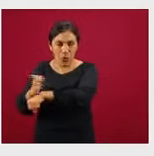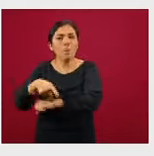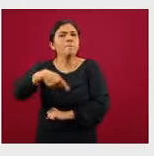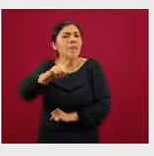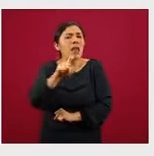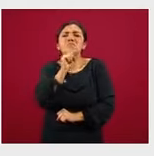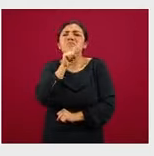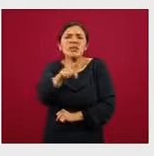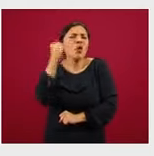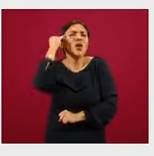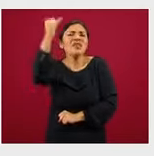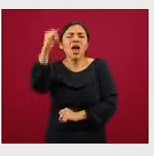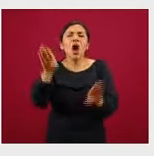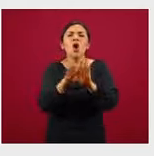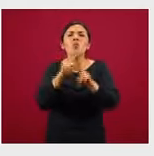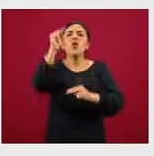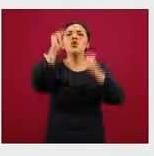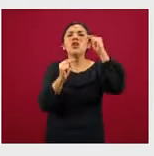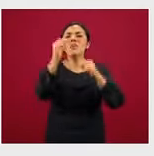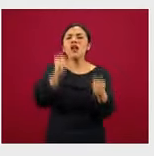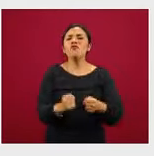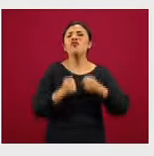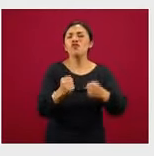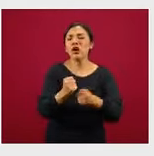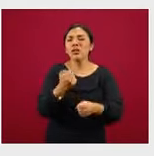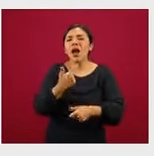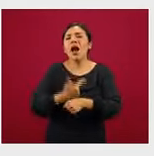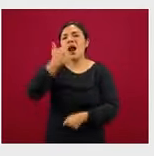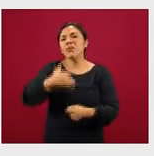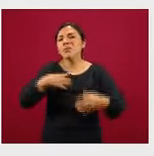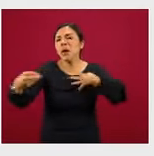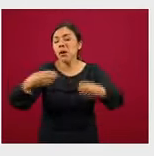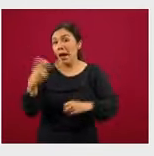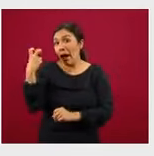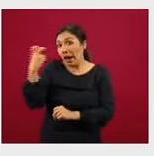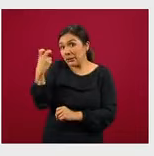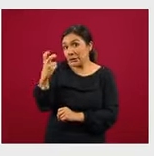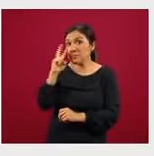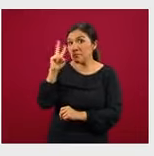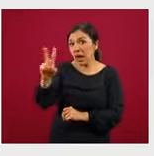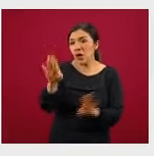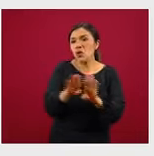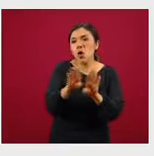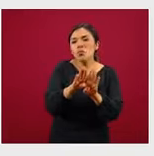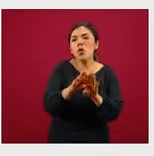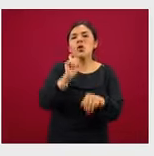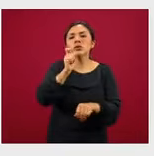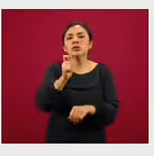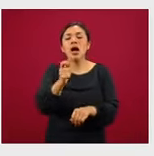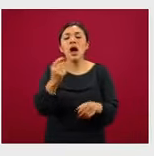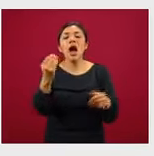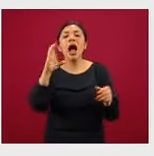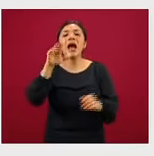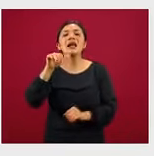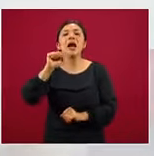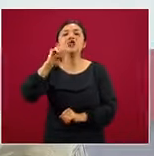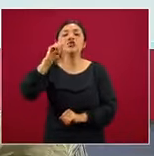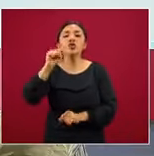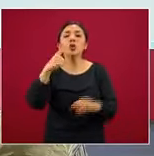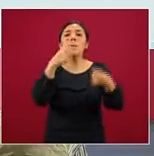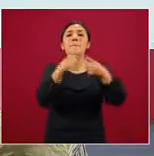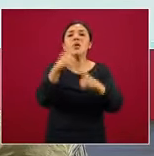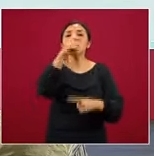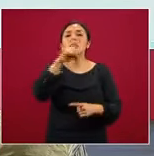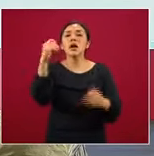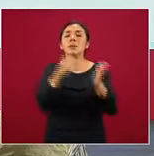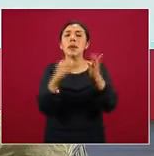la idea es la misma, es niveles de intensidad. Y la escala concretamente ahí está medida como casos por